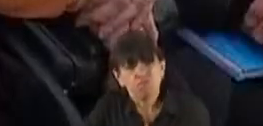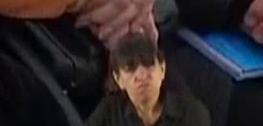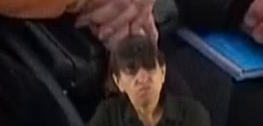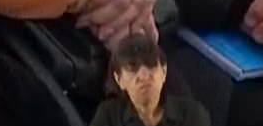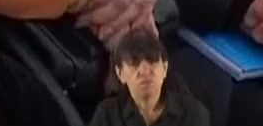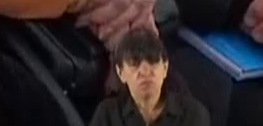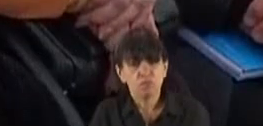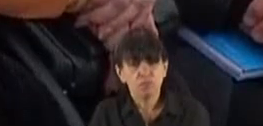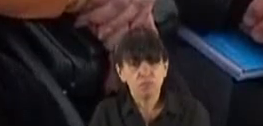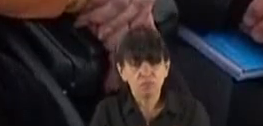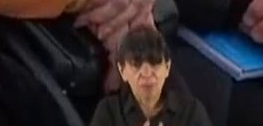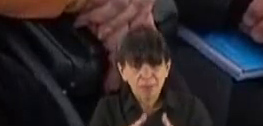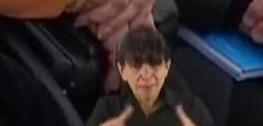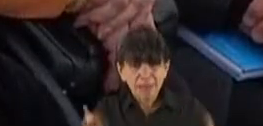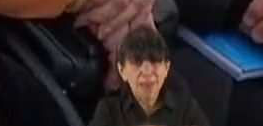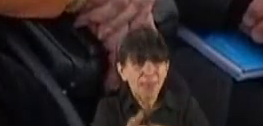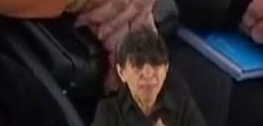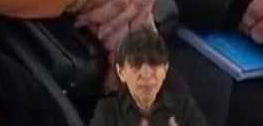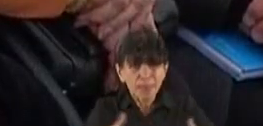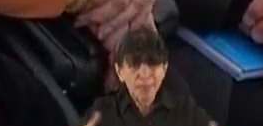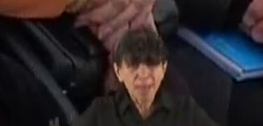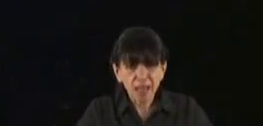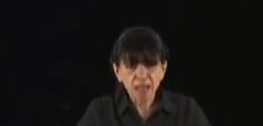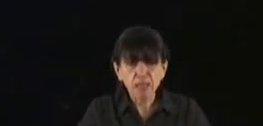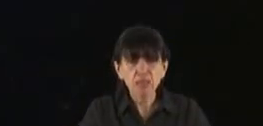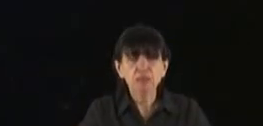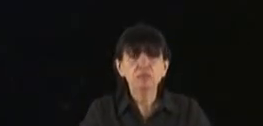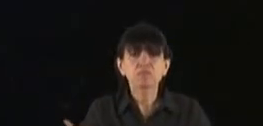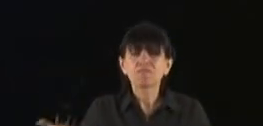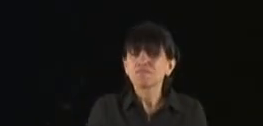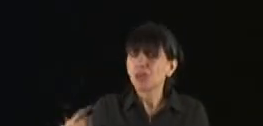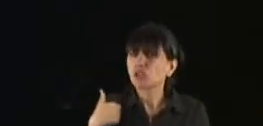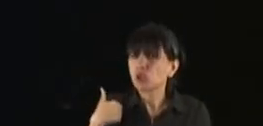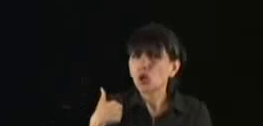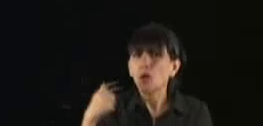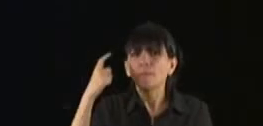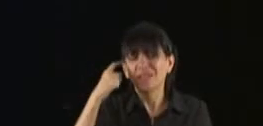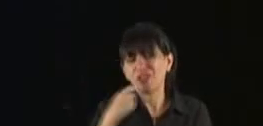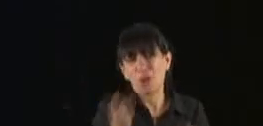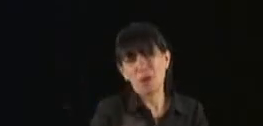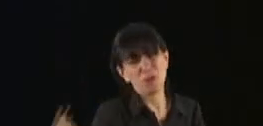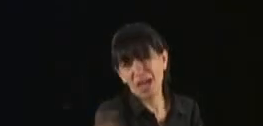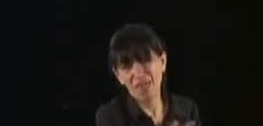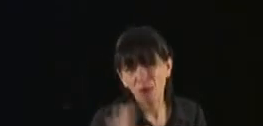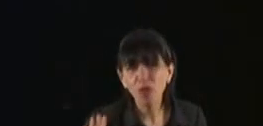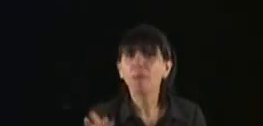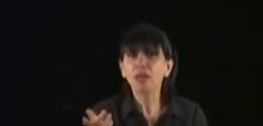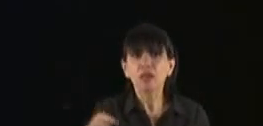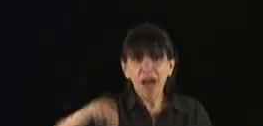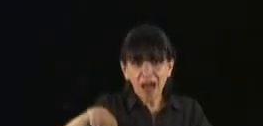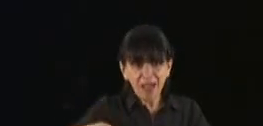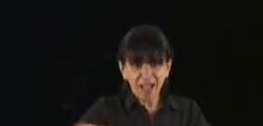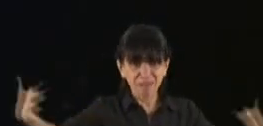No debo hacerlo, ni voy a preguntarlo, ni me interesa. Pero quisiera saber cuántos los que estamos aquí tomamos